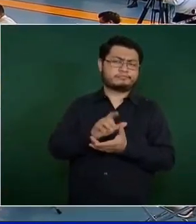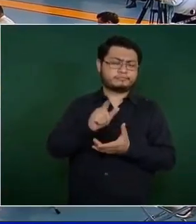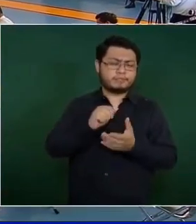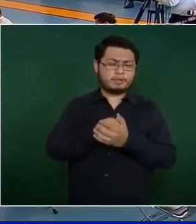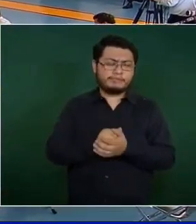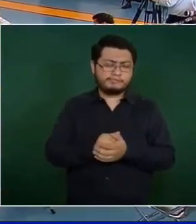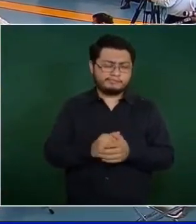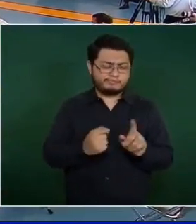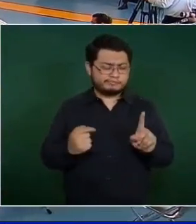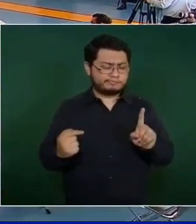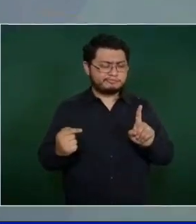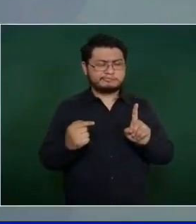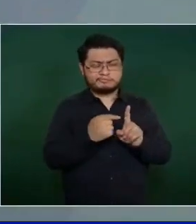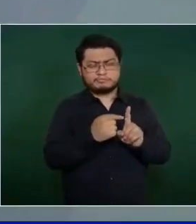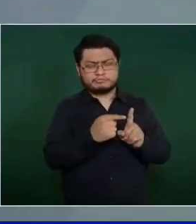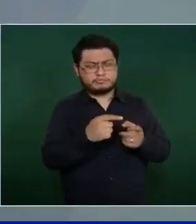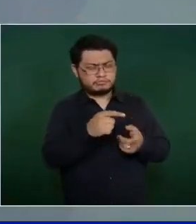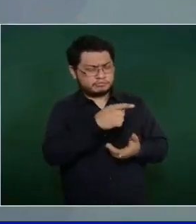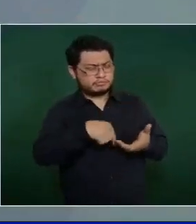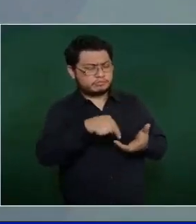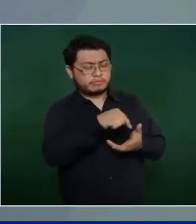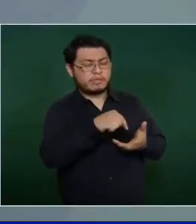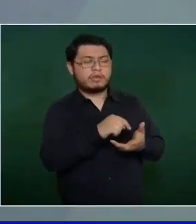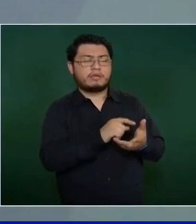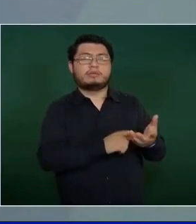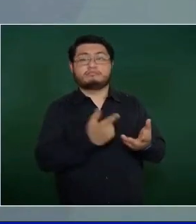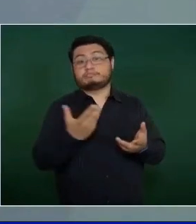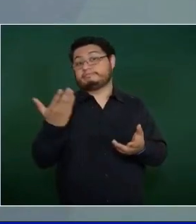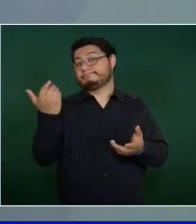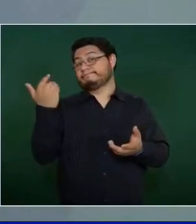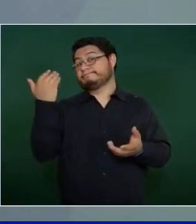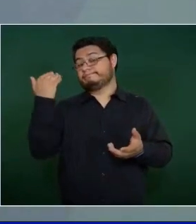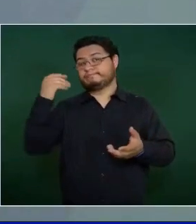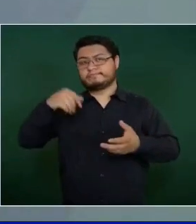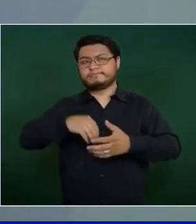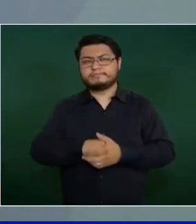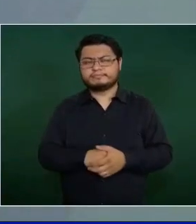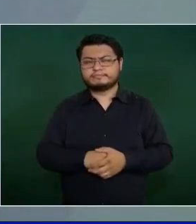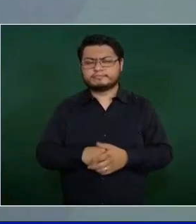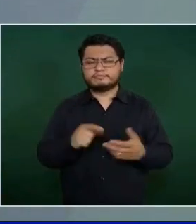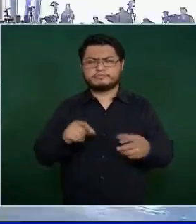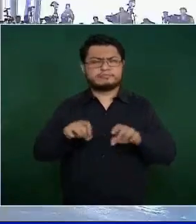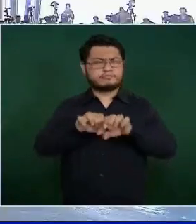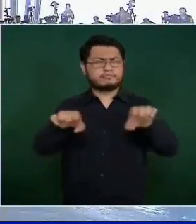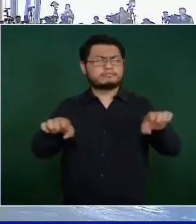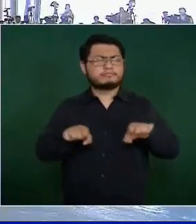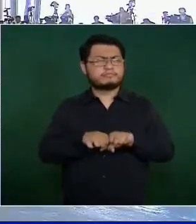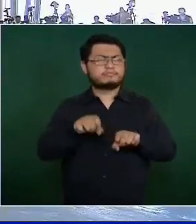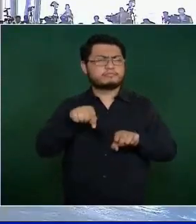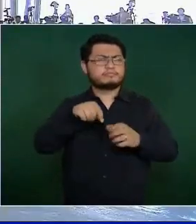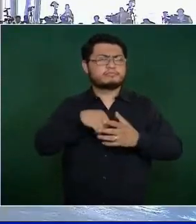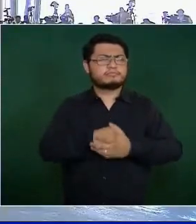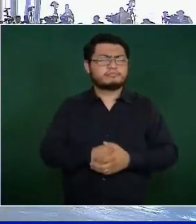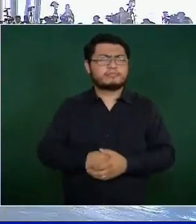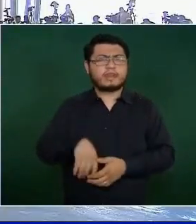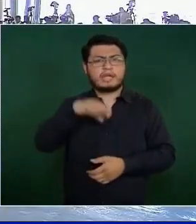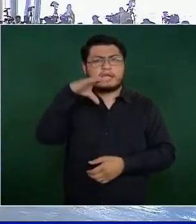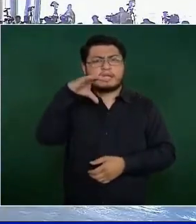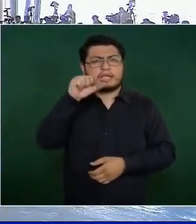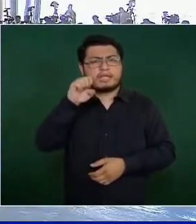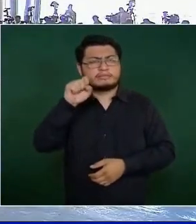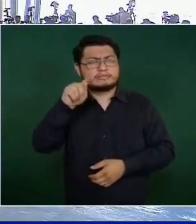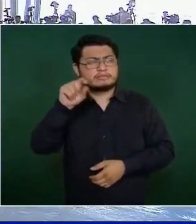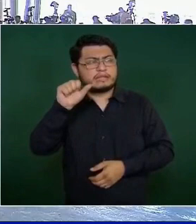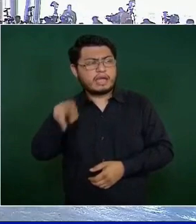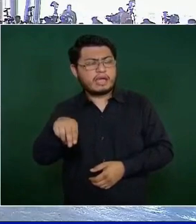con los integrantes en aquel entonces de la llamada casta divina.